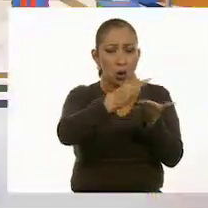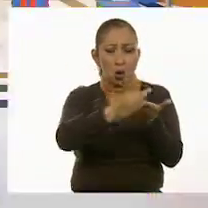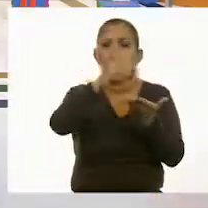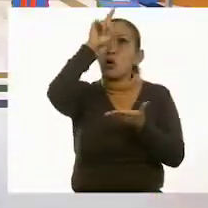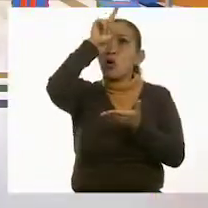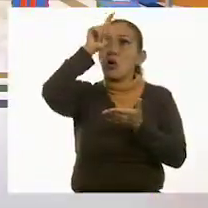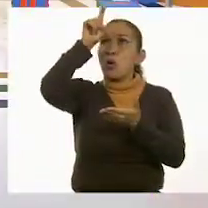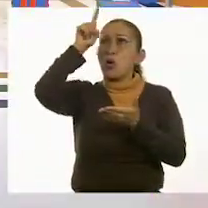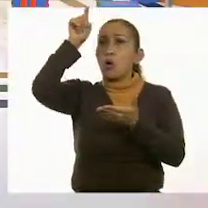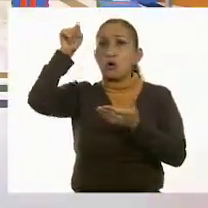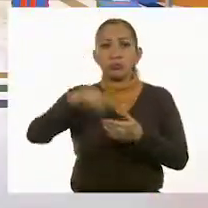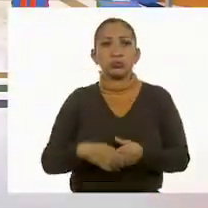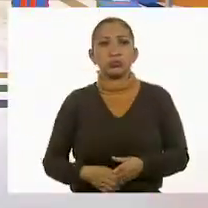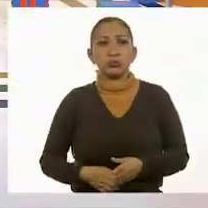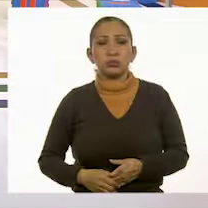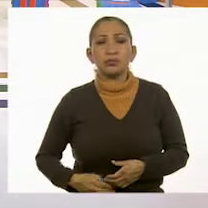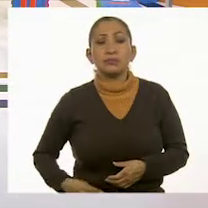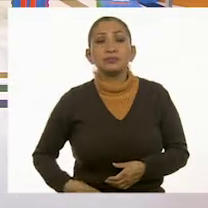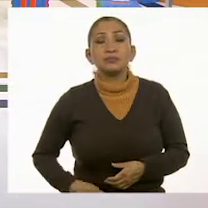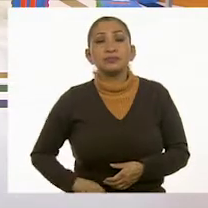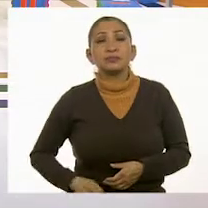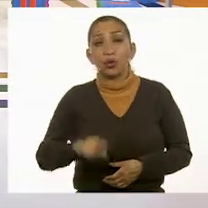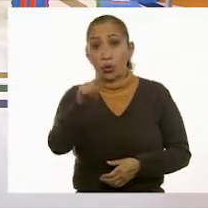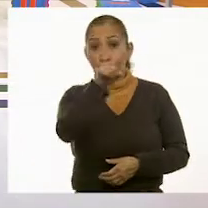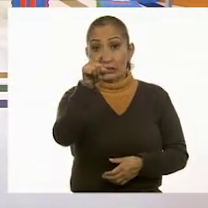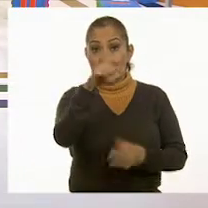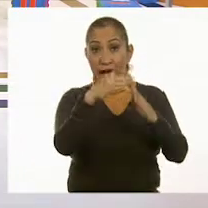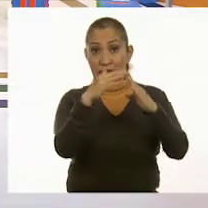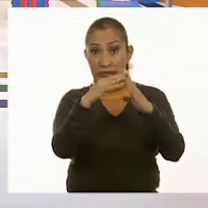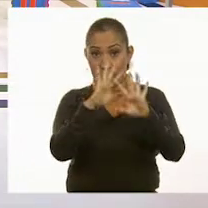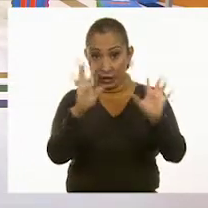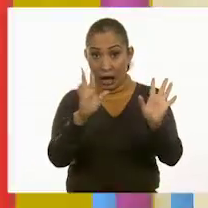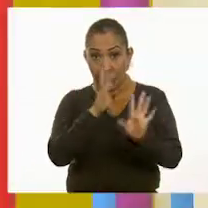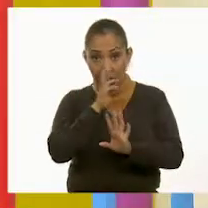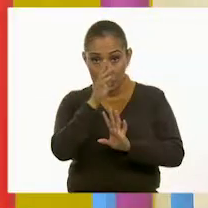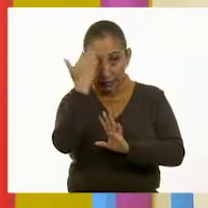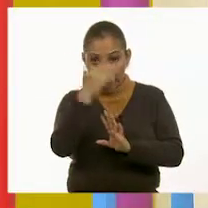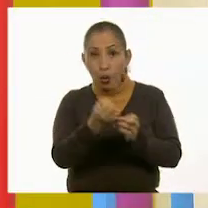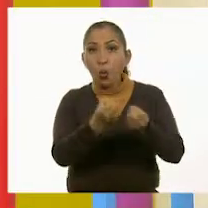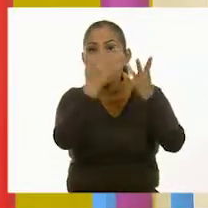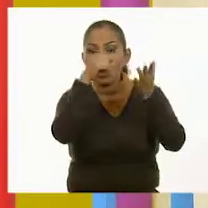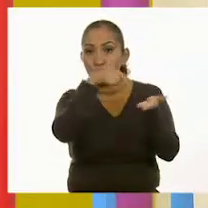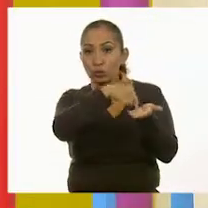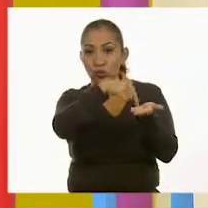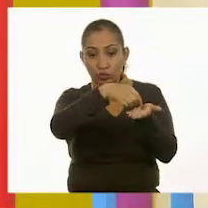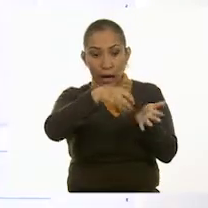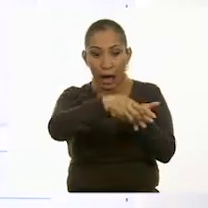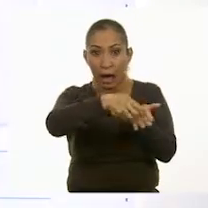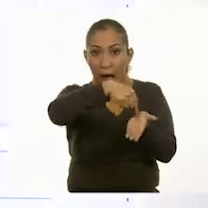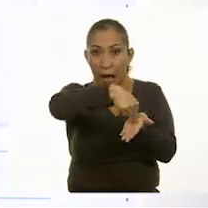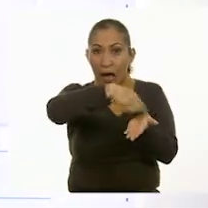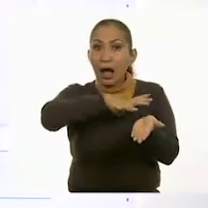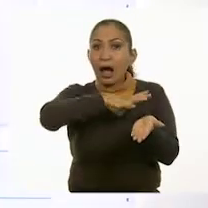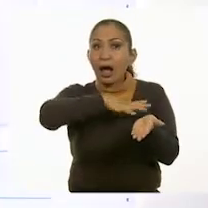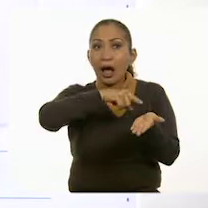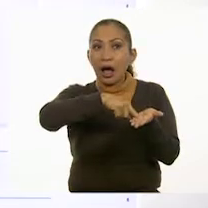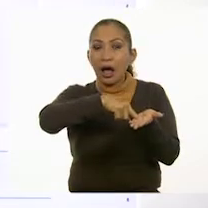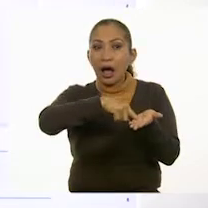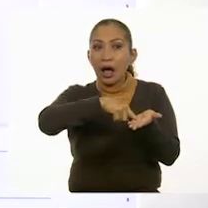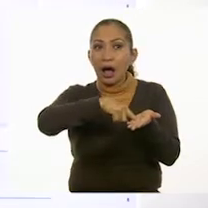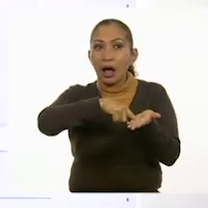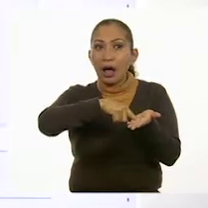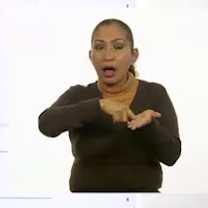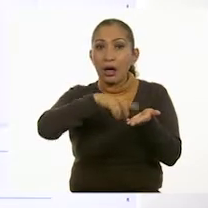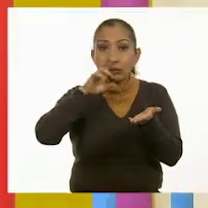por favor. Sí, muy bien. Entonces, ¿ustedes niños y niñas allá en casa ya tienen sus respuestas? Sí. Creo que estoy viendo ya.